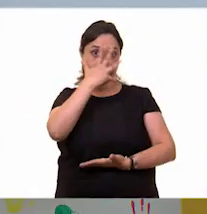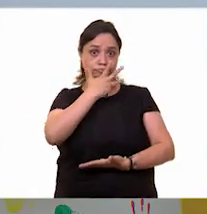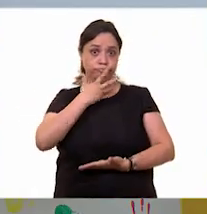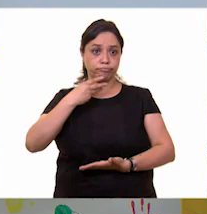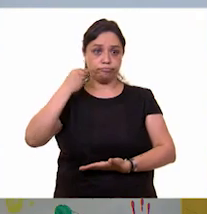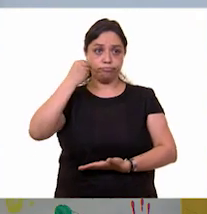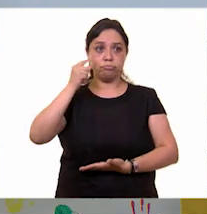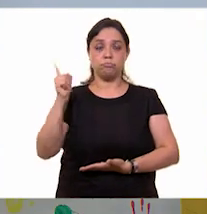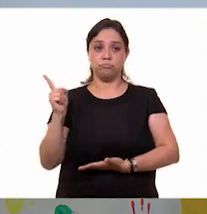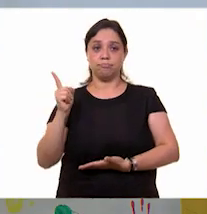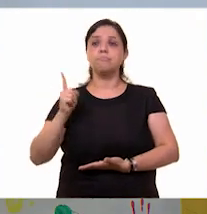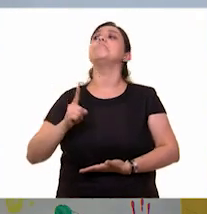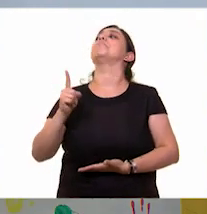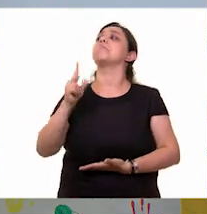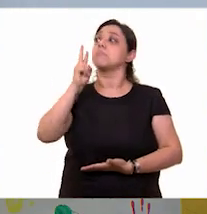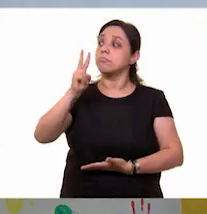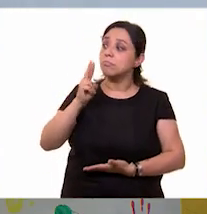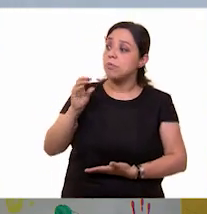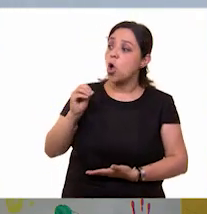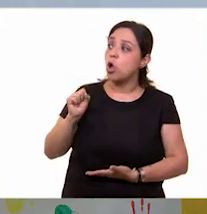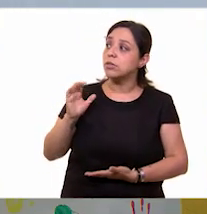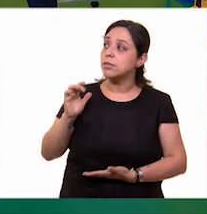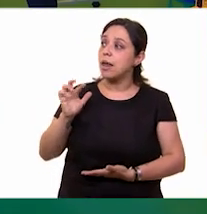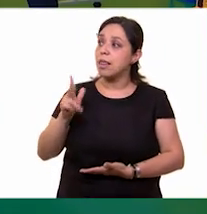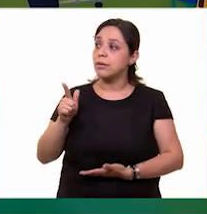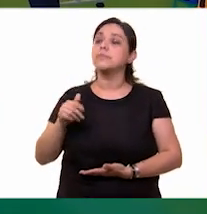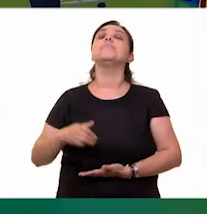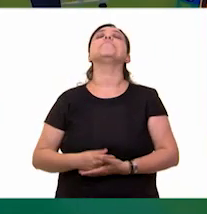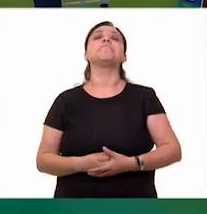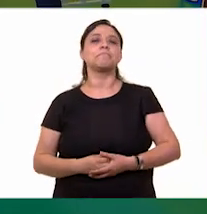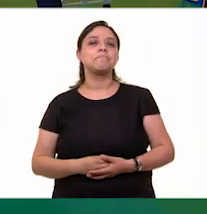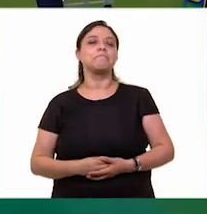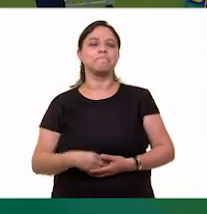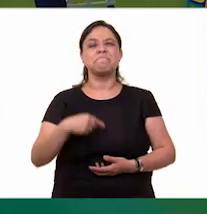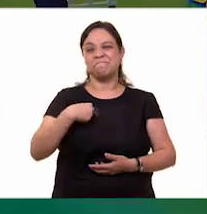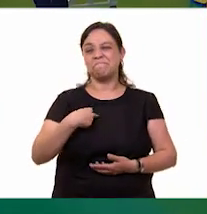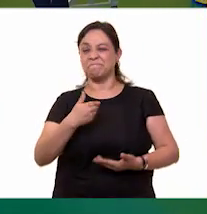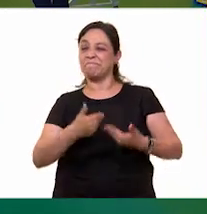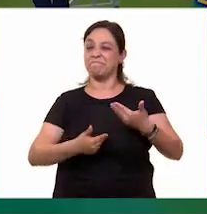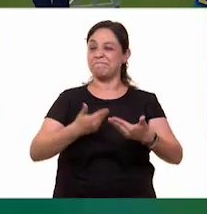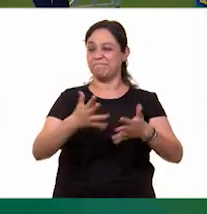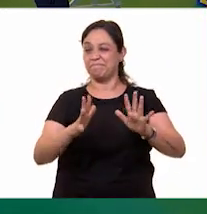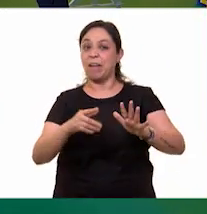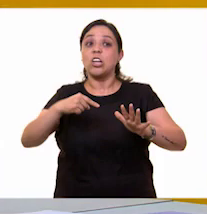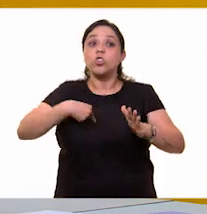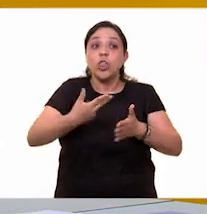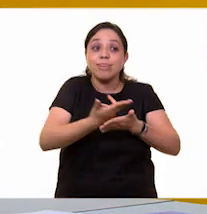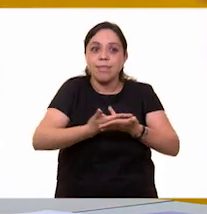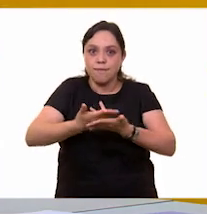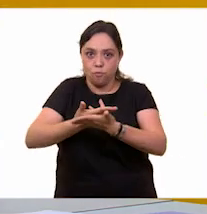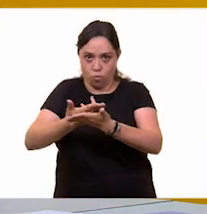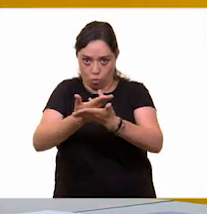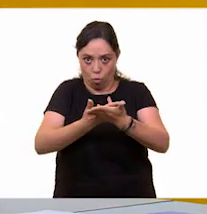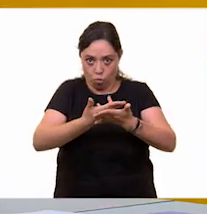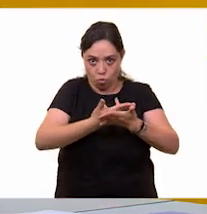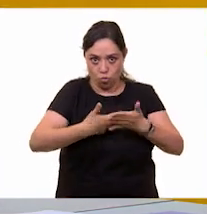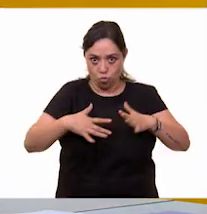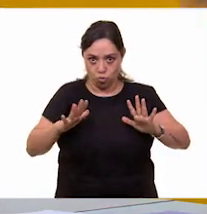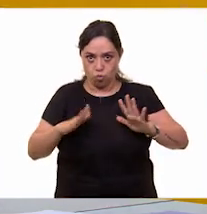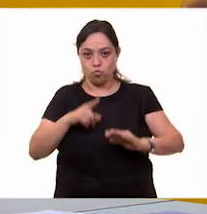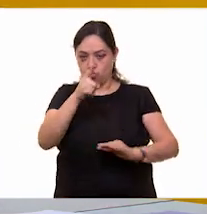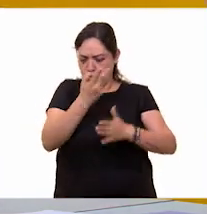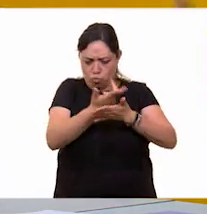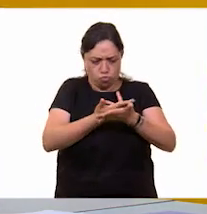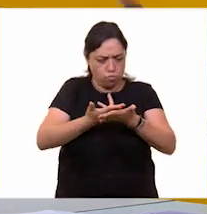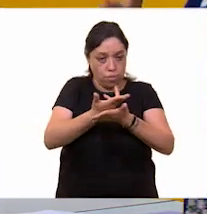manteles. ¿Cómo vas, Oscar, con el tuyo? Ah, ahí la llevo, ahí la llevo. Yo lo voy a dibujar. Muy bien, Oscar. Entonces, tú dibuja